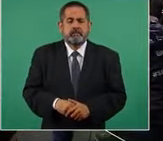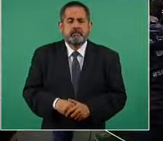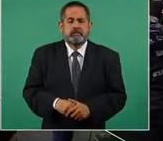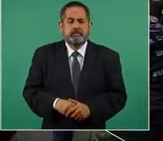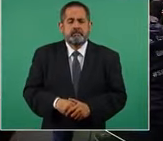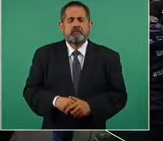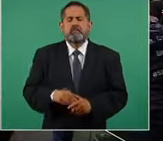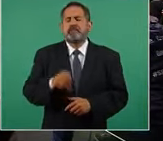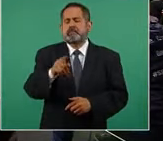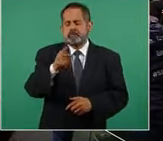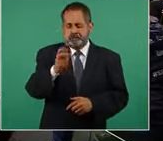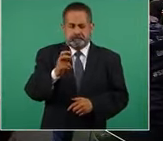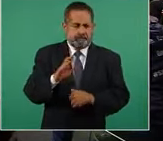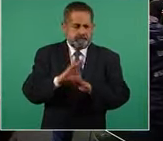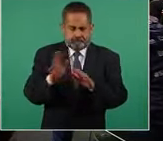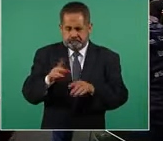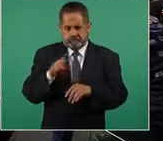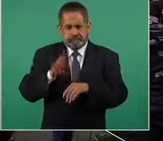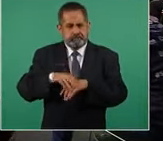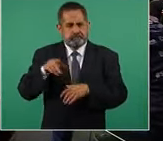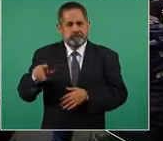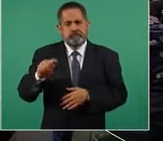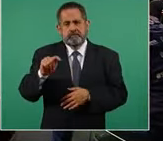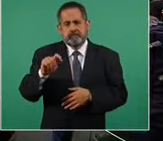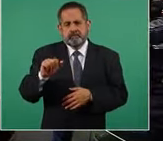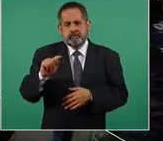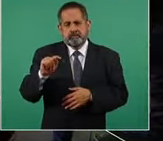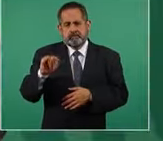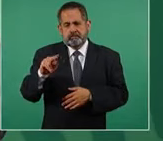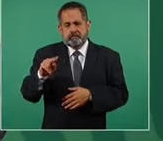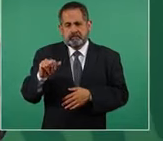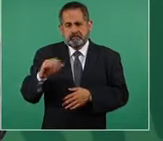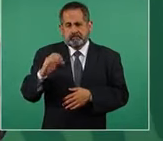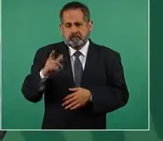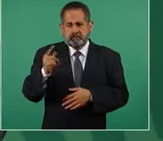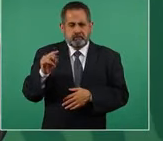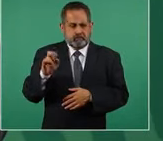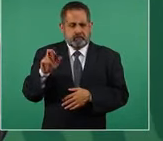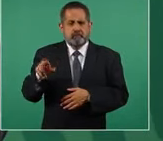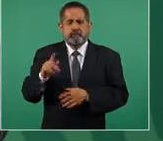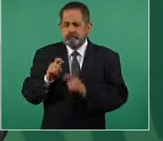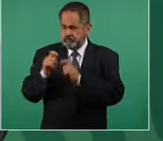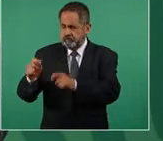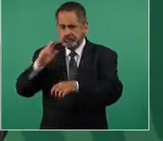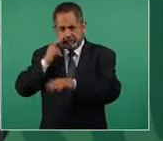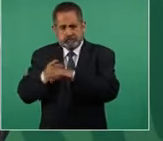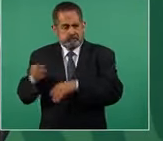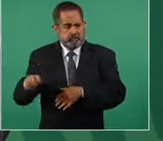está atendiendo Tatiana Cloutier, este asunto.